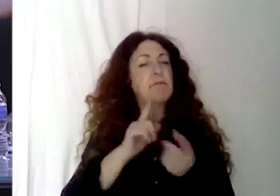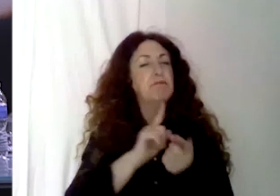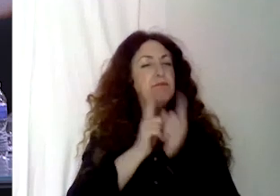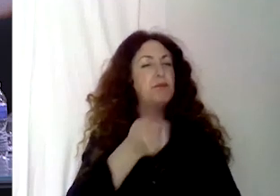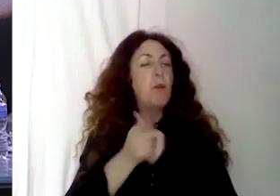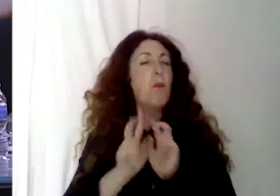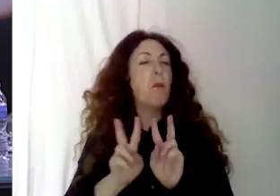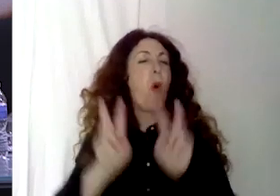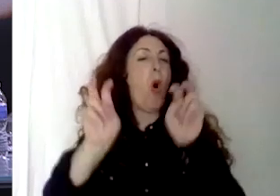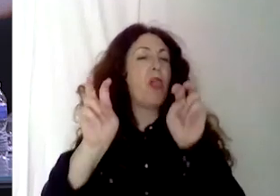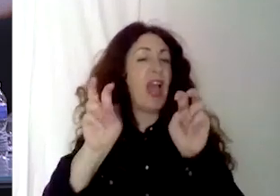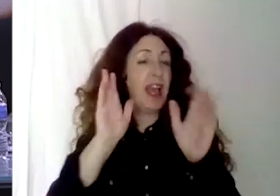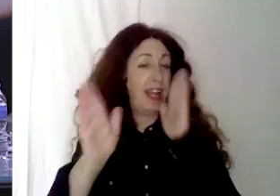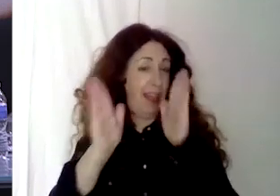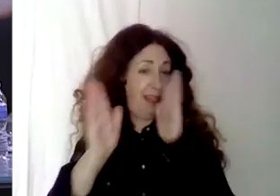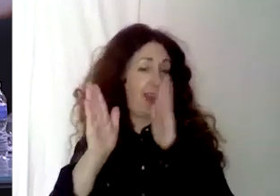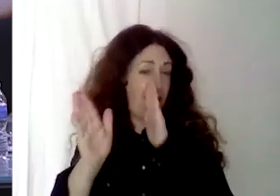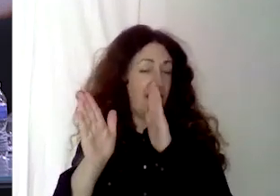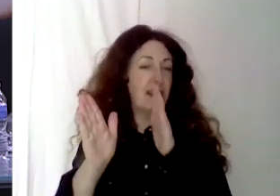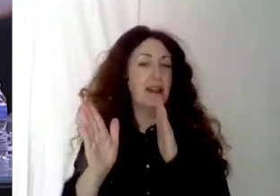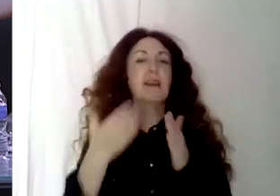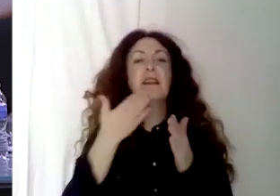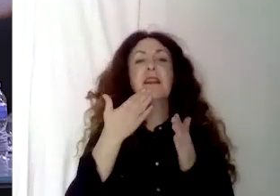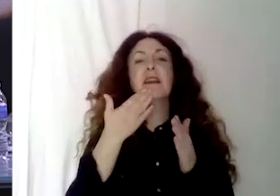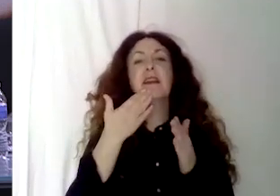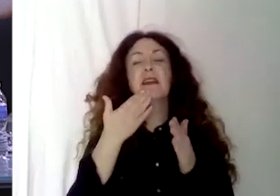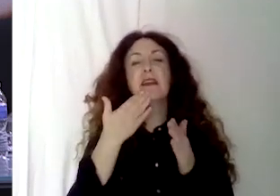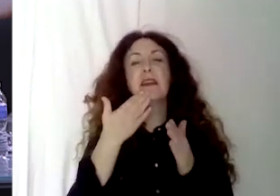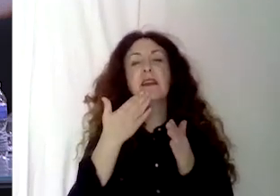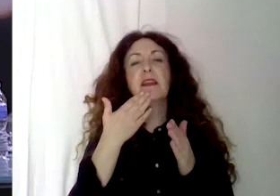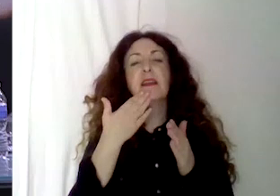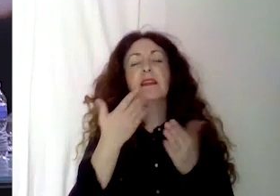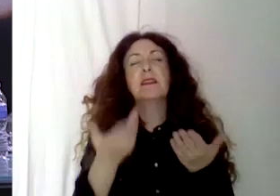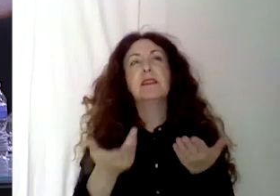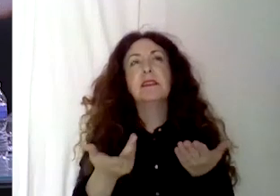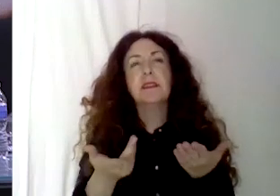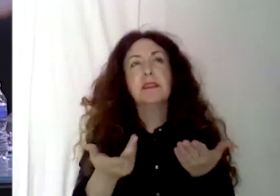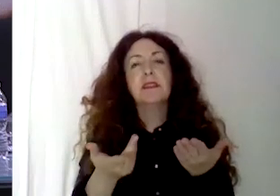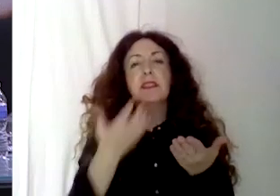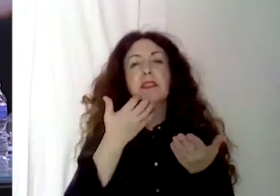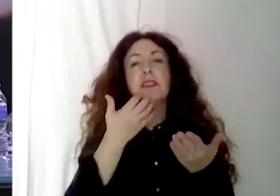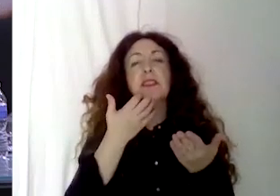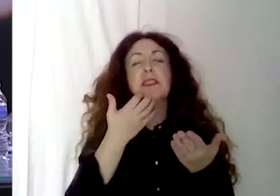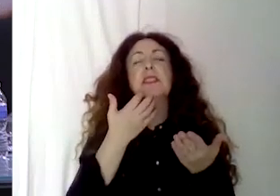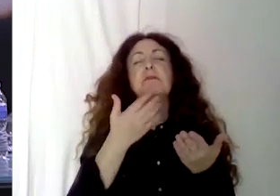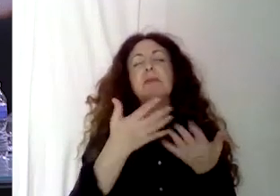torno a una lectura en profundidad del texto de Shakespeare sin trabajar al personaje